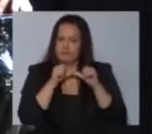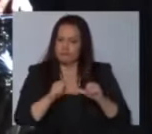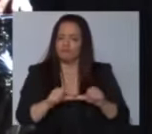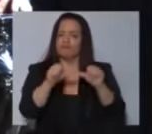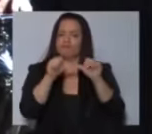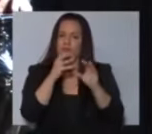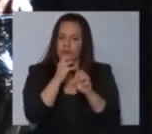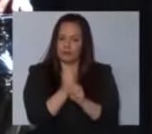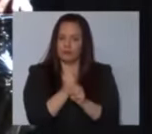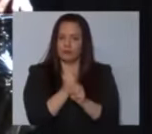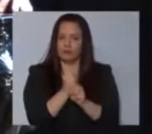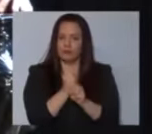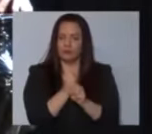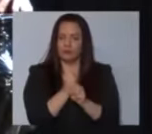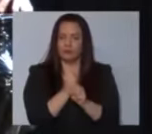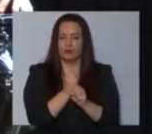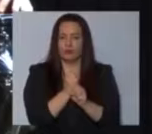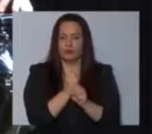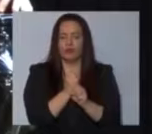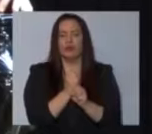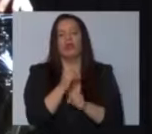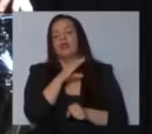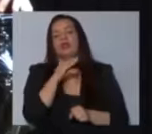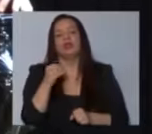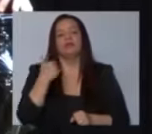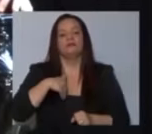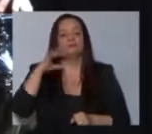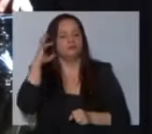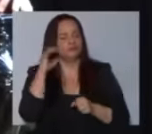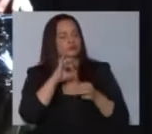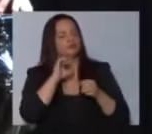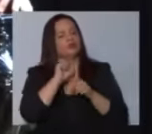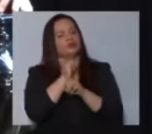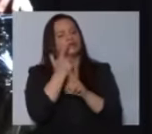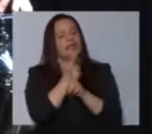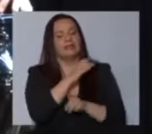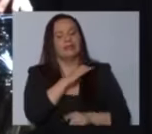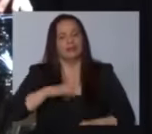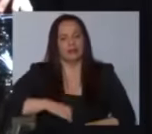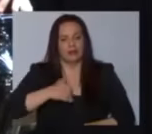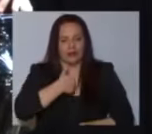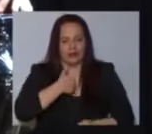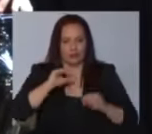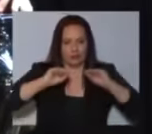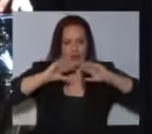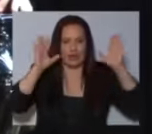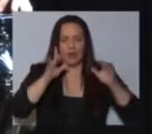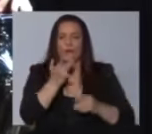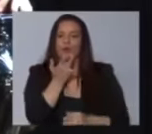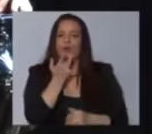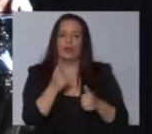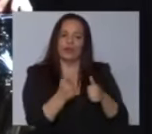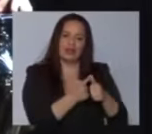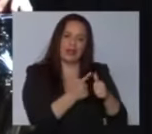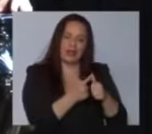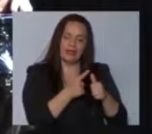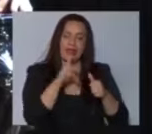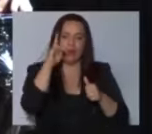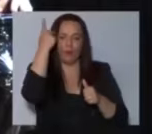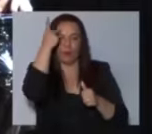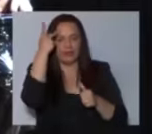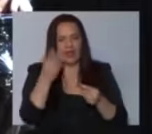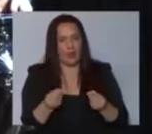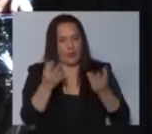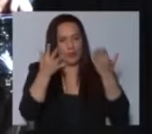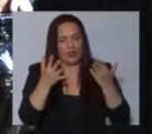haciendo. Las y los socialcristianos tenemos claro que la prioridad de la política pública debe ser